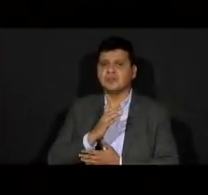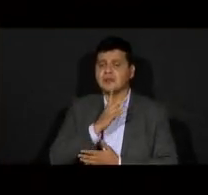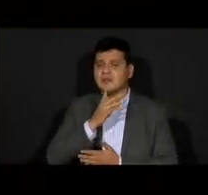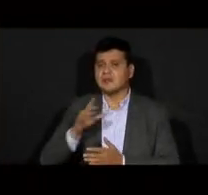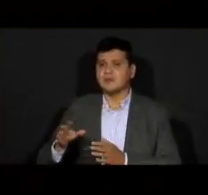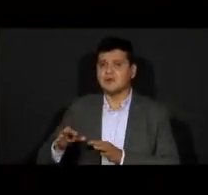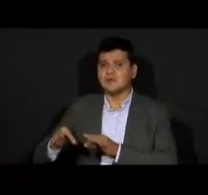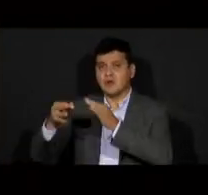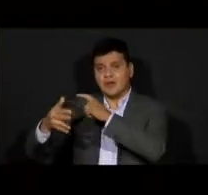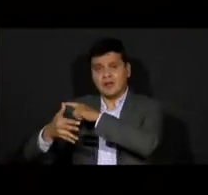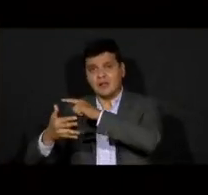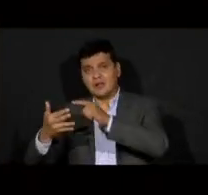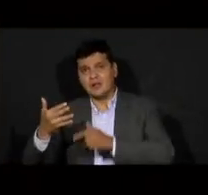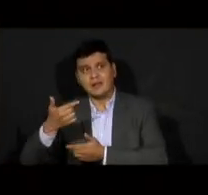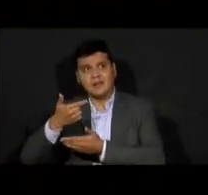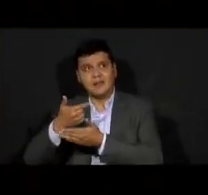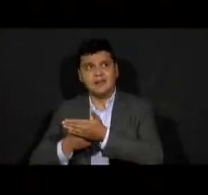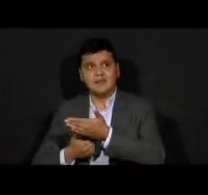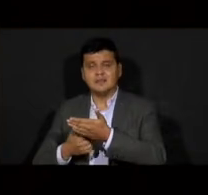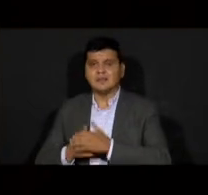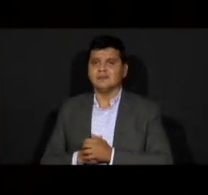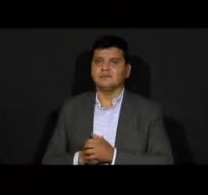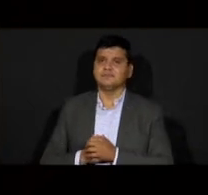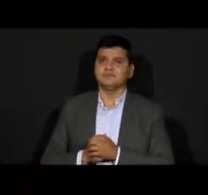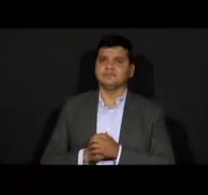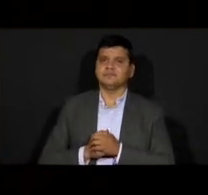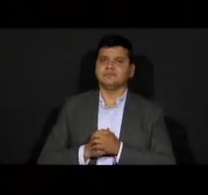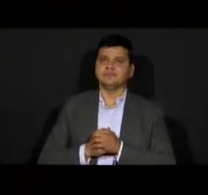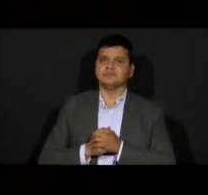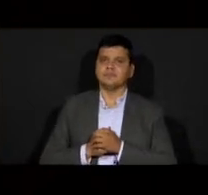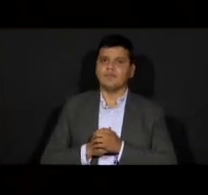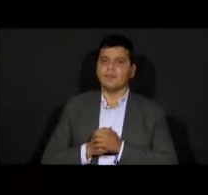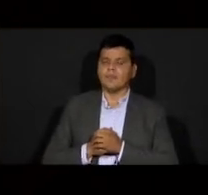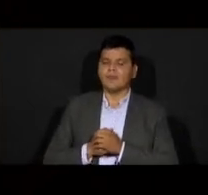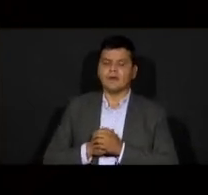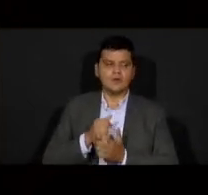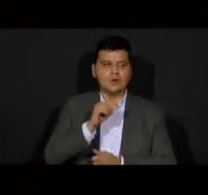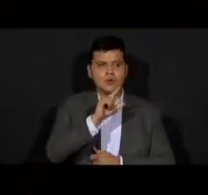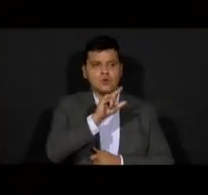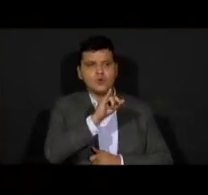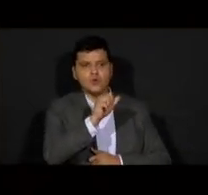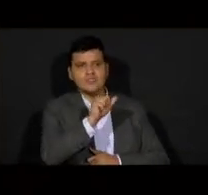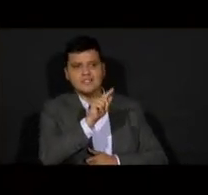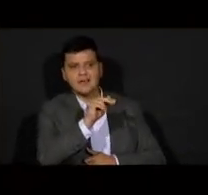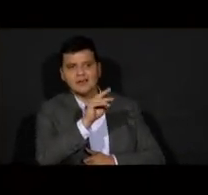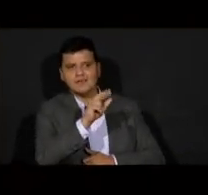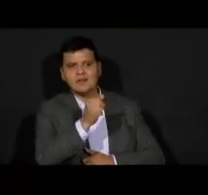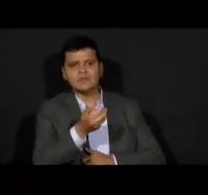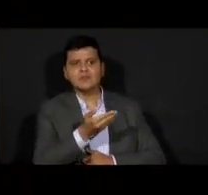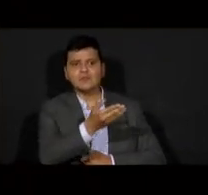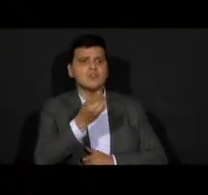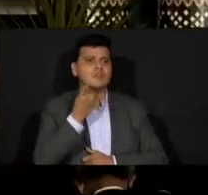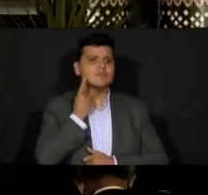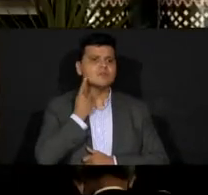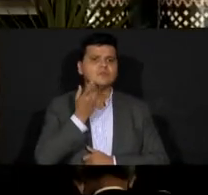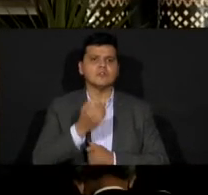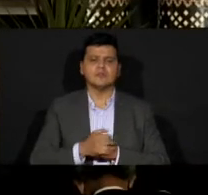orden del día. Diputado Luis Alberto Aguilar Lozoya.